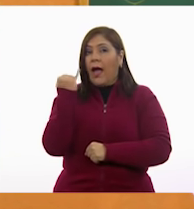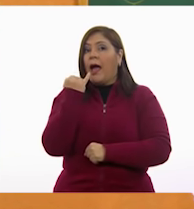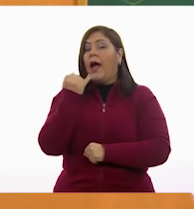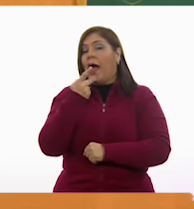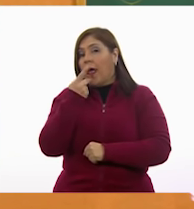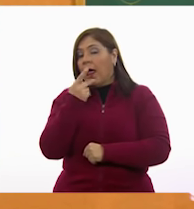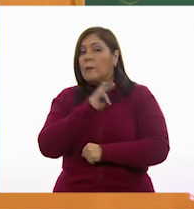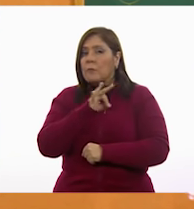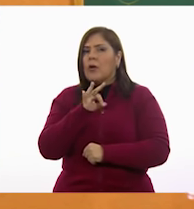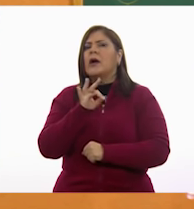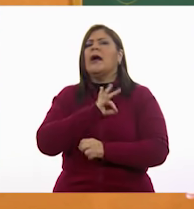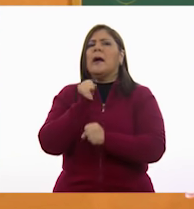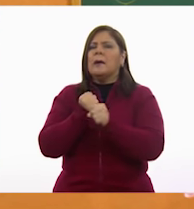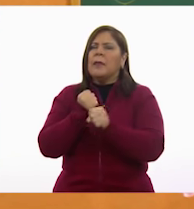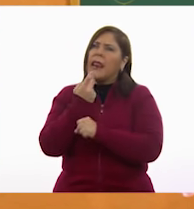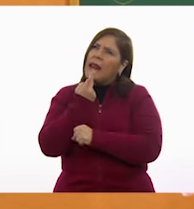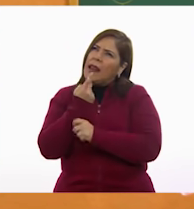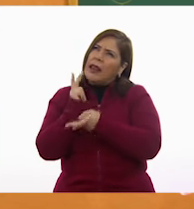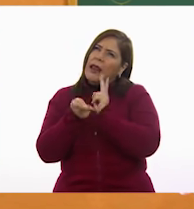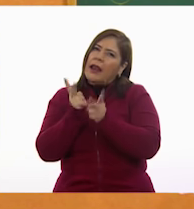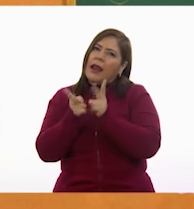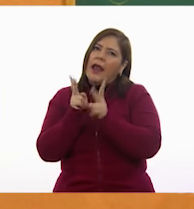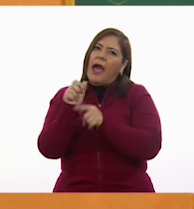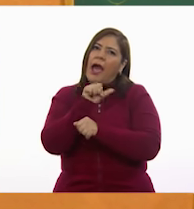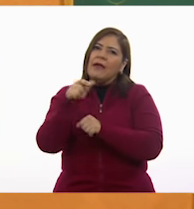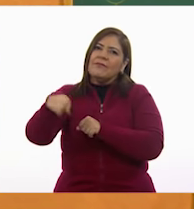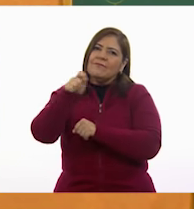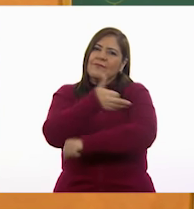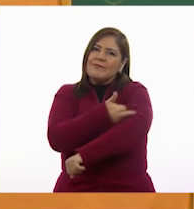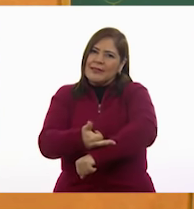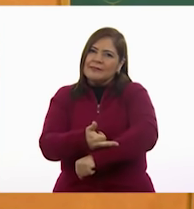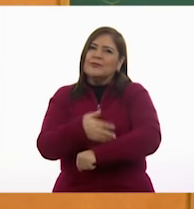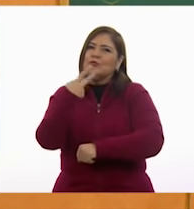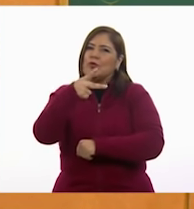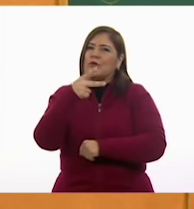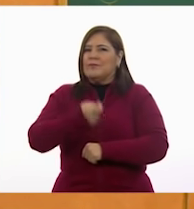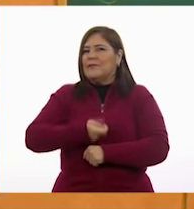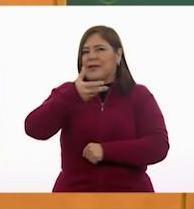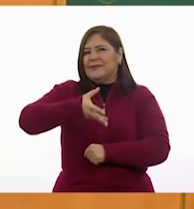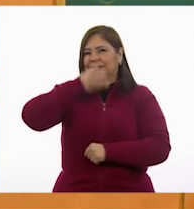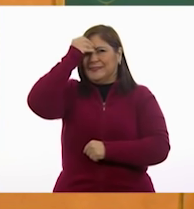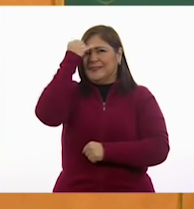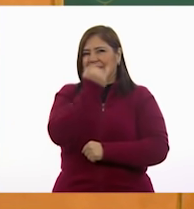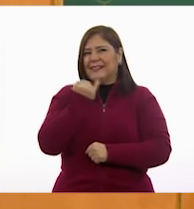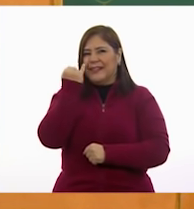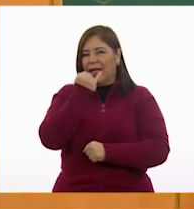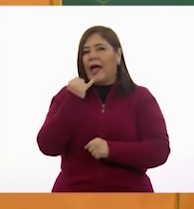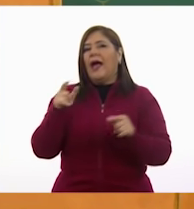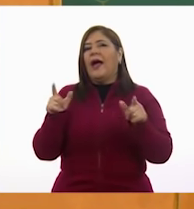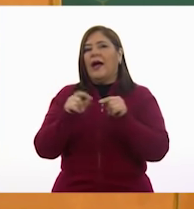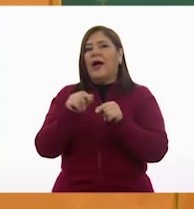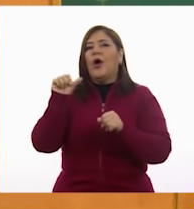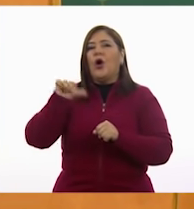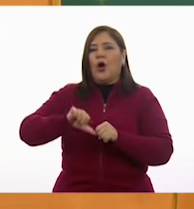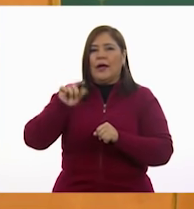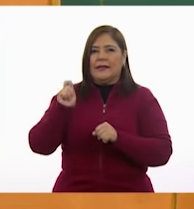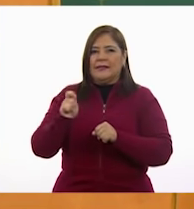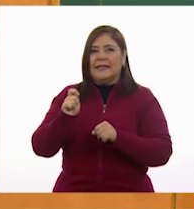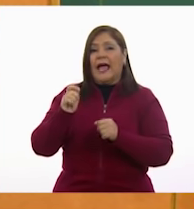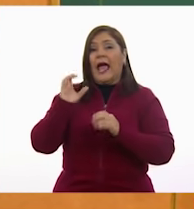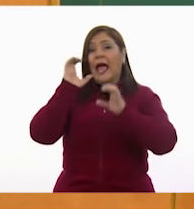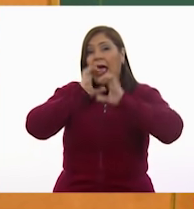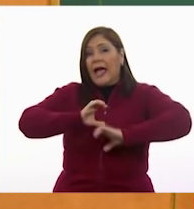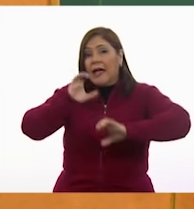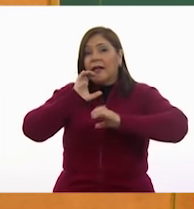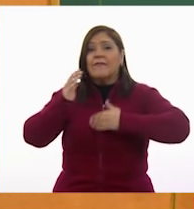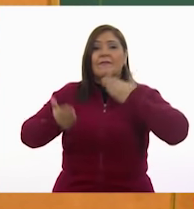este momento para practicarla y platica con tu familia en tu lengua materna. Hemos terminado con canto, bailo